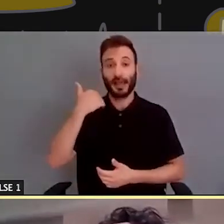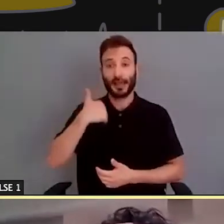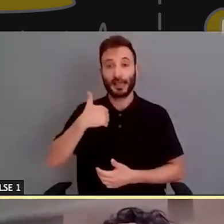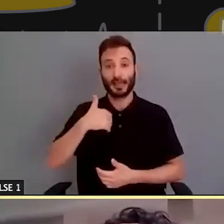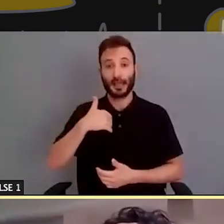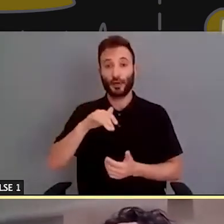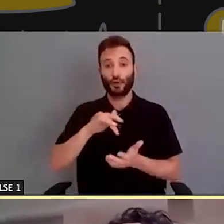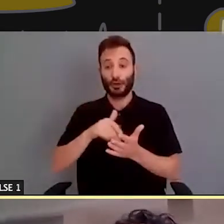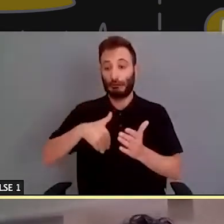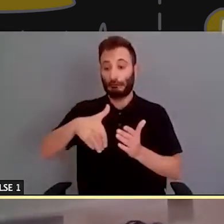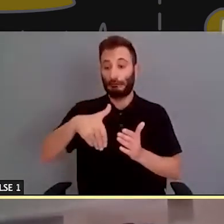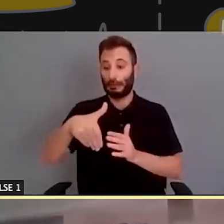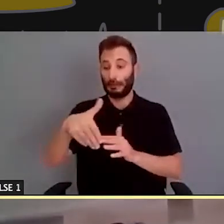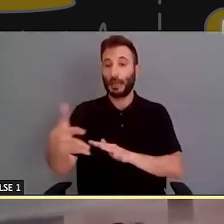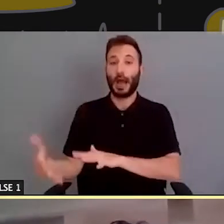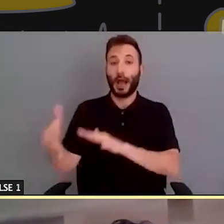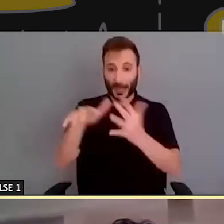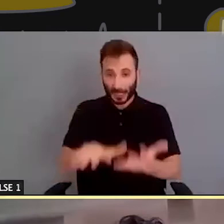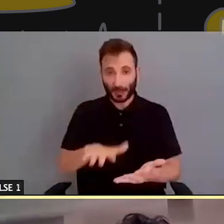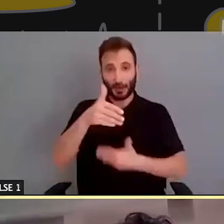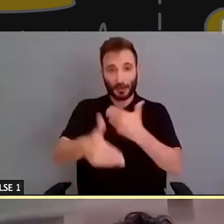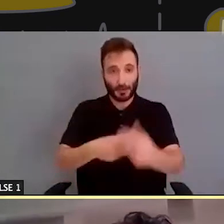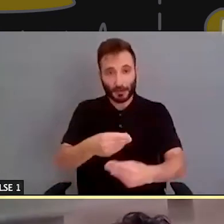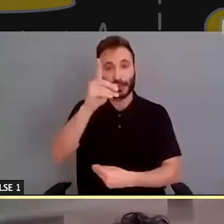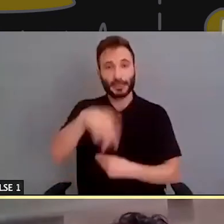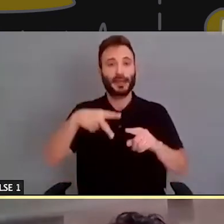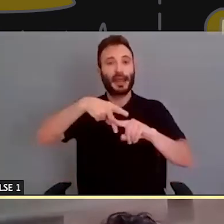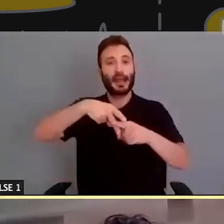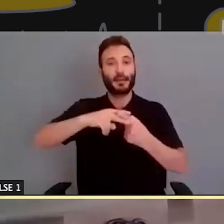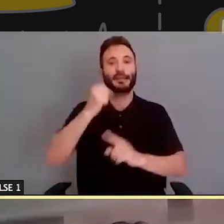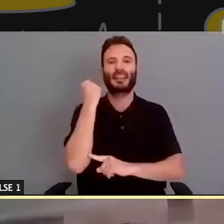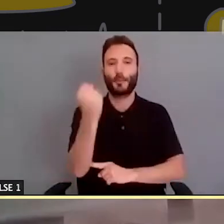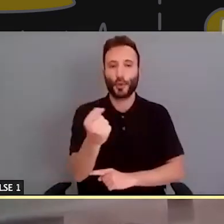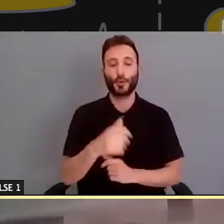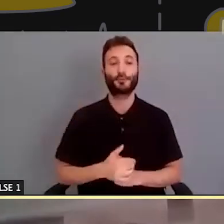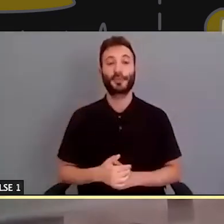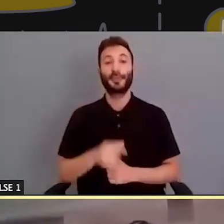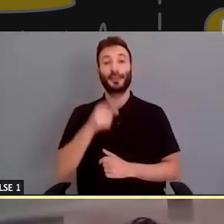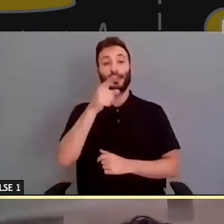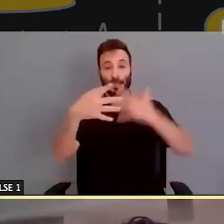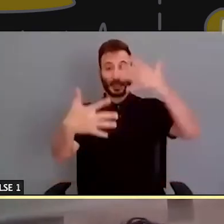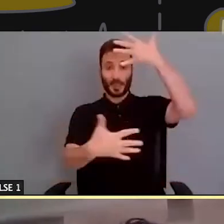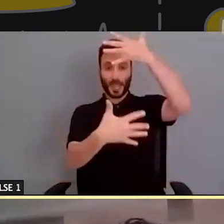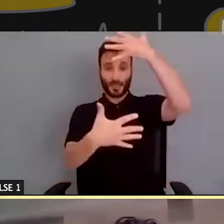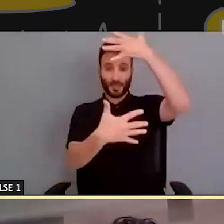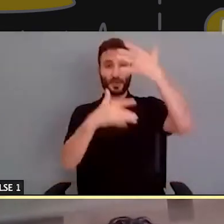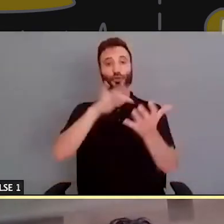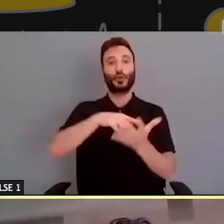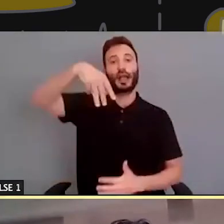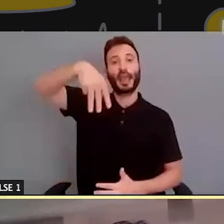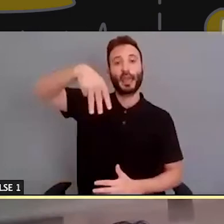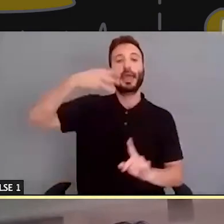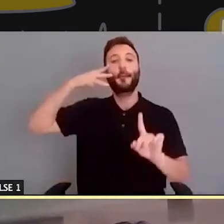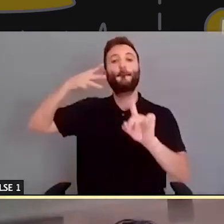su aplicación y quizás desarrollar herramientas de apoyo, ¿no? Y este documento empasta muy bien con la misión que tiene ISO. ISO,